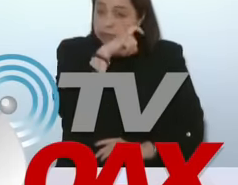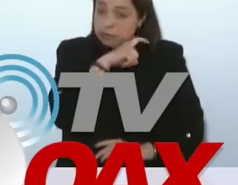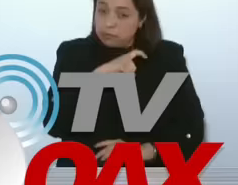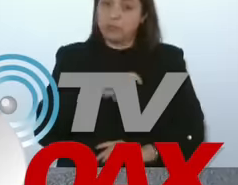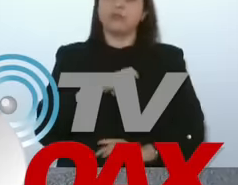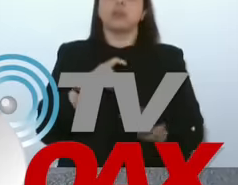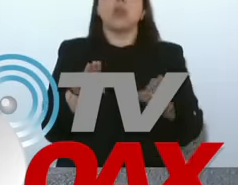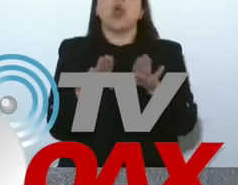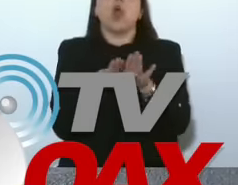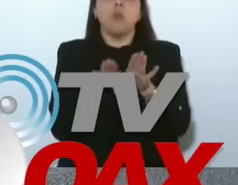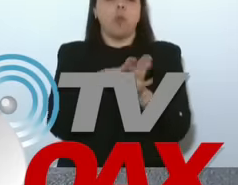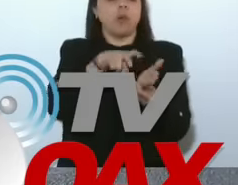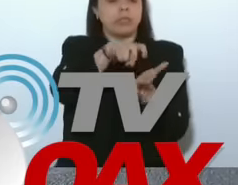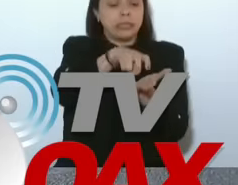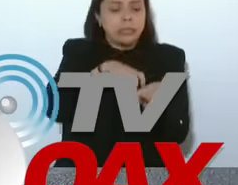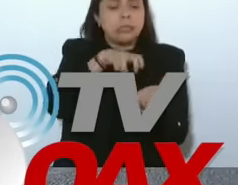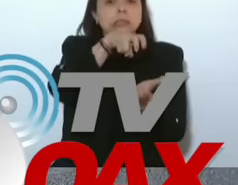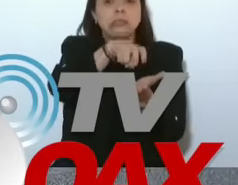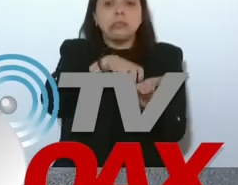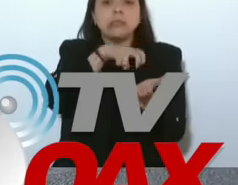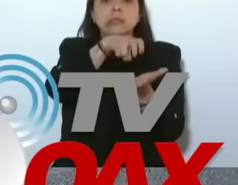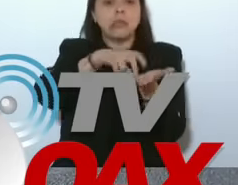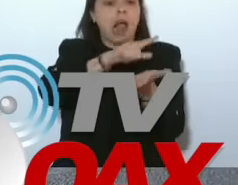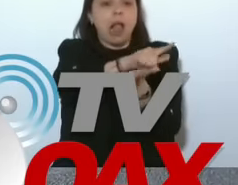reformar esa ley.